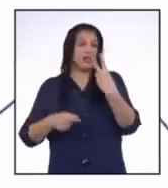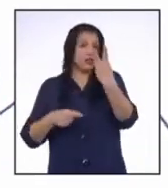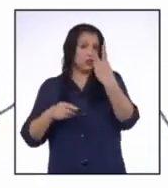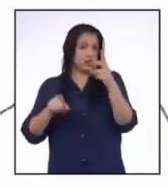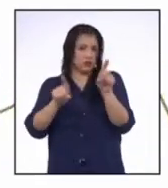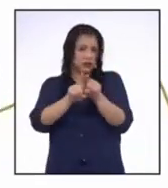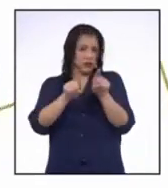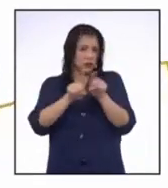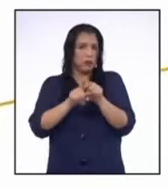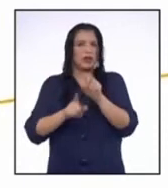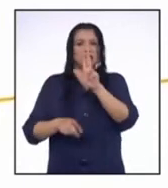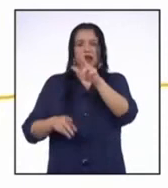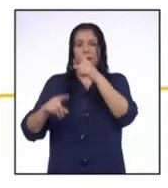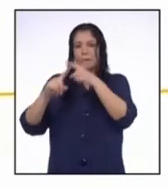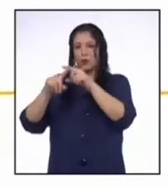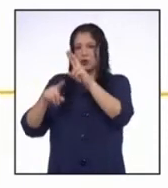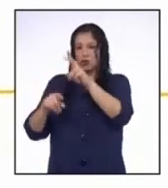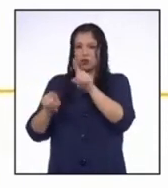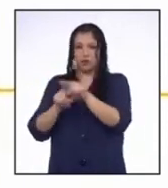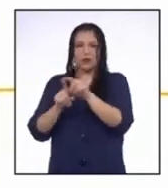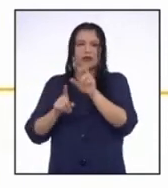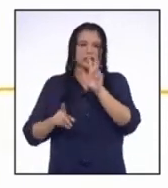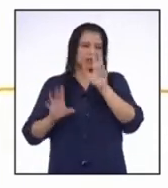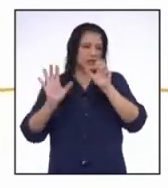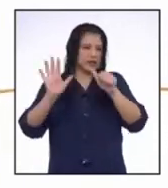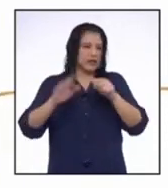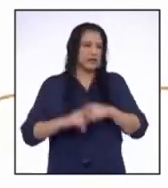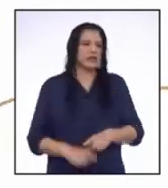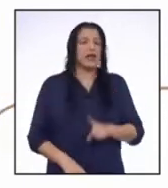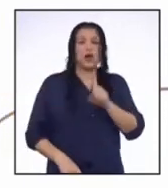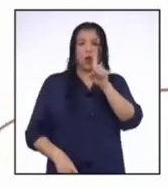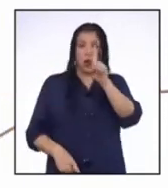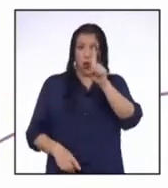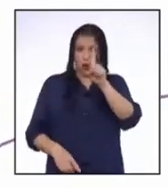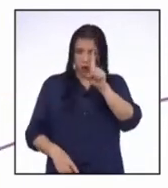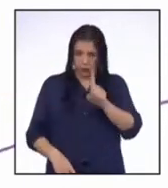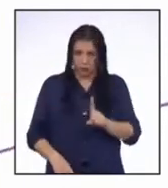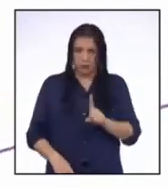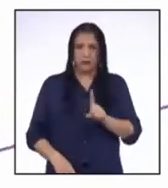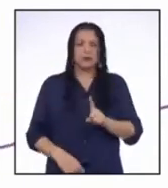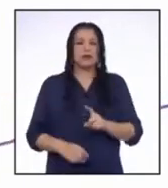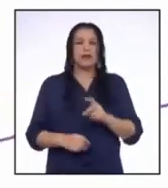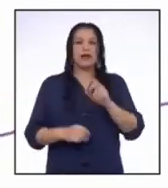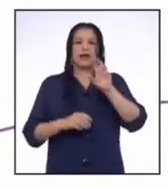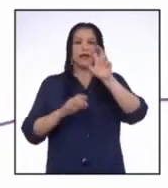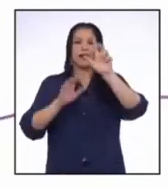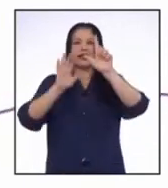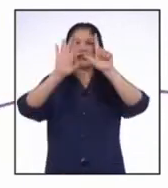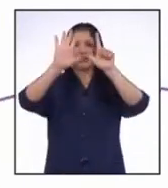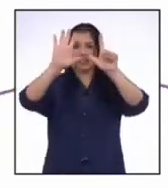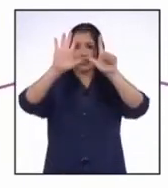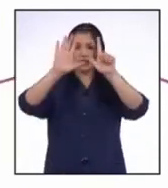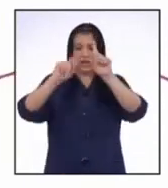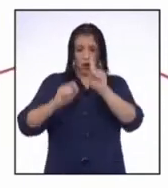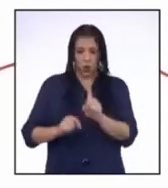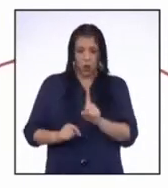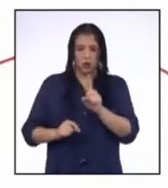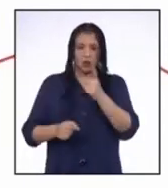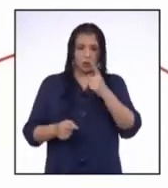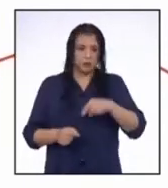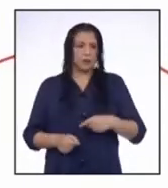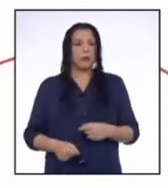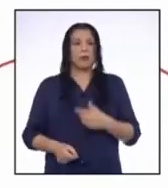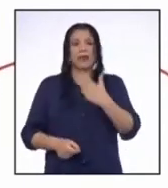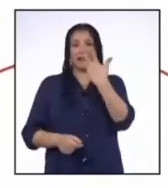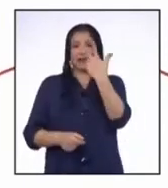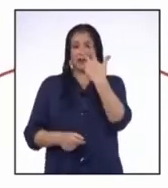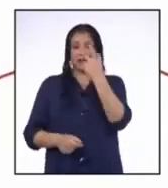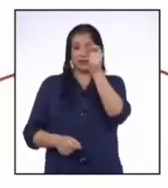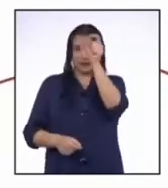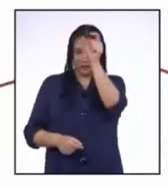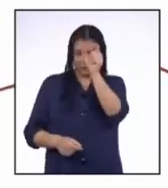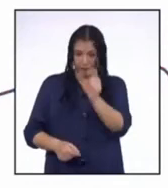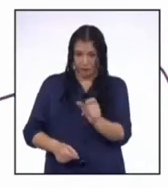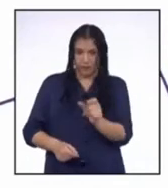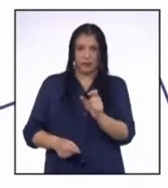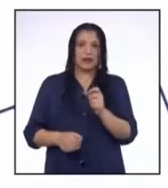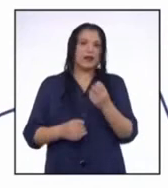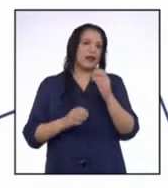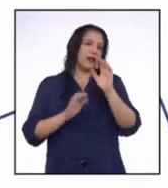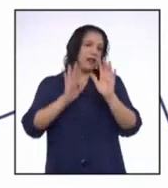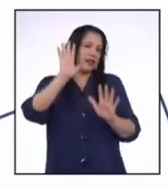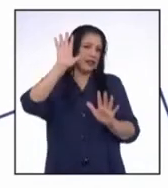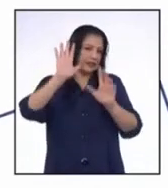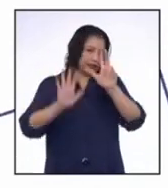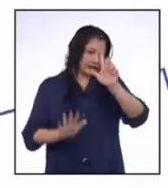por 2 es 6. Queda 1 y lo escribimos debajo del 7. Bajamos la siguiente cifra, el 3, y se forma el